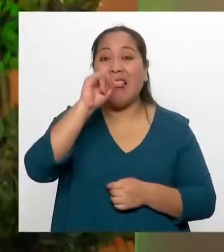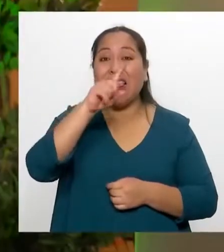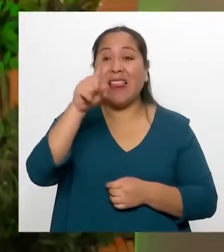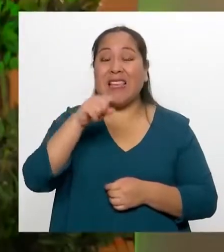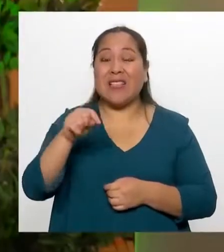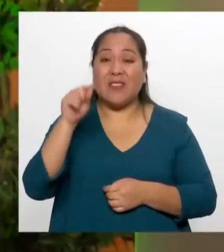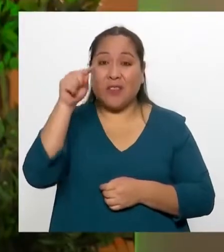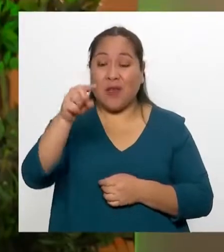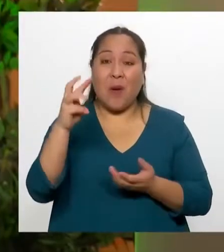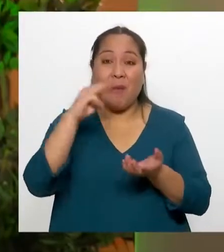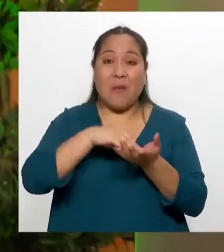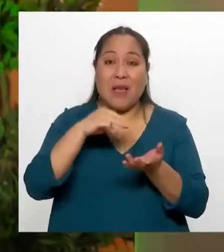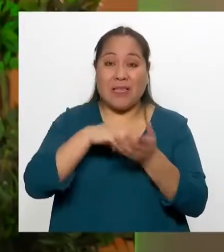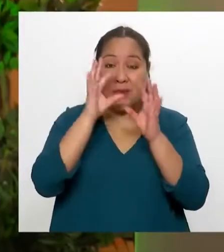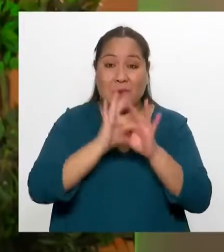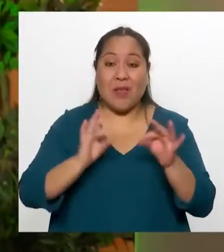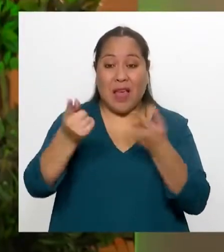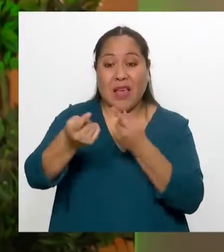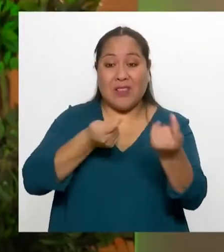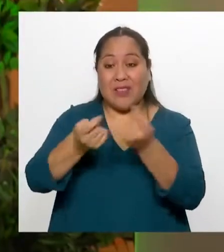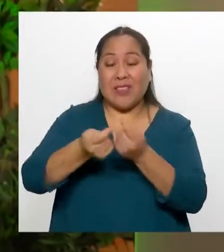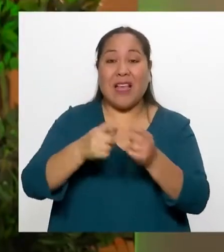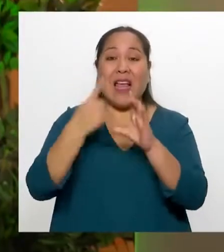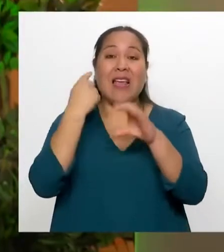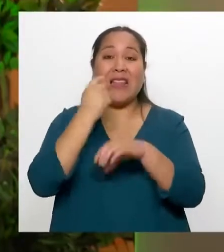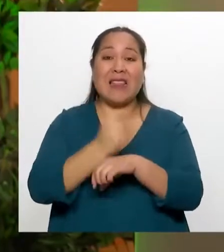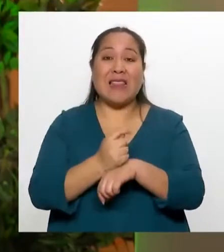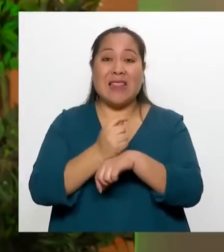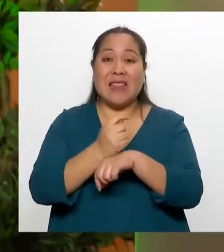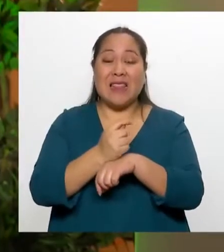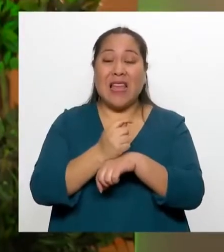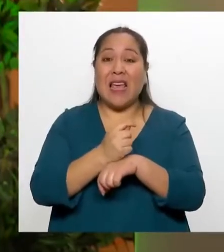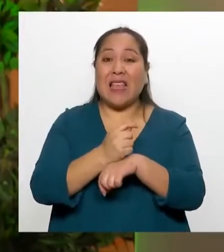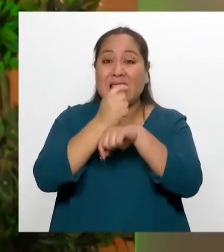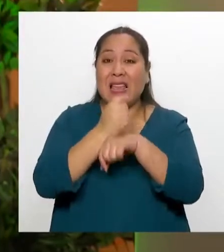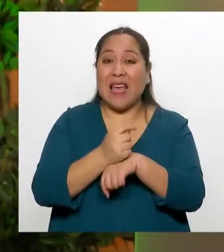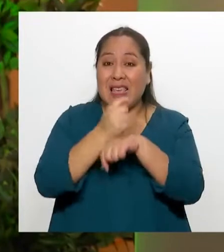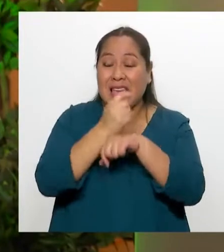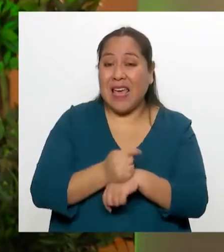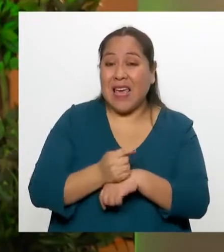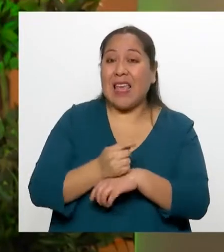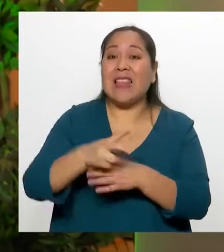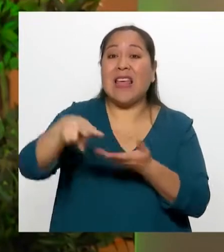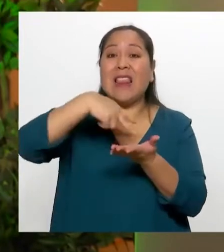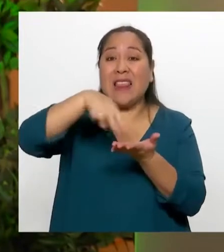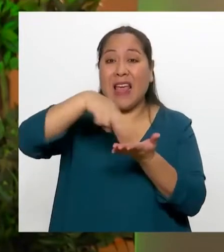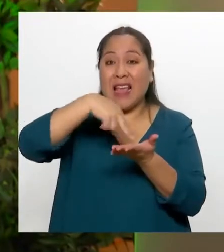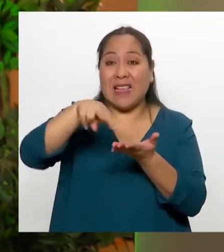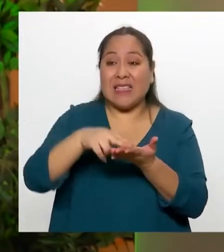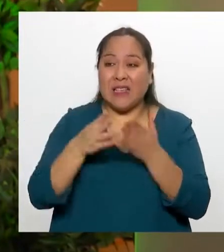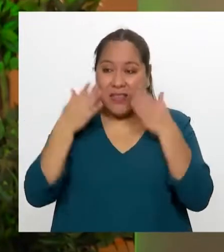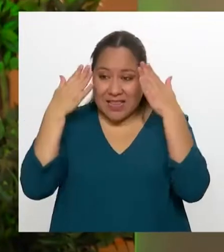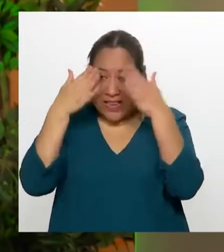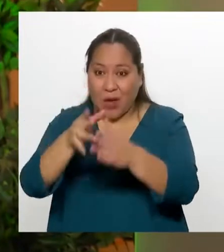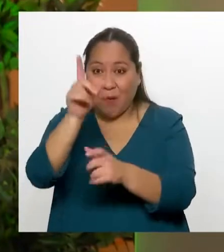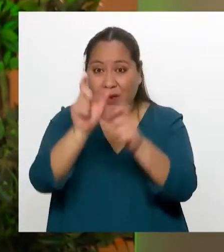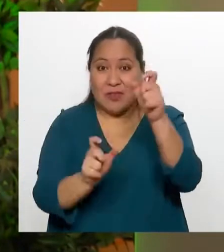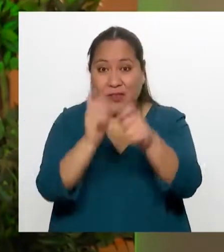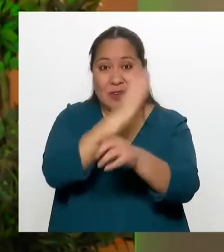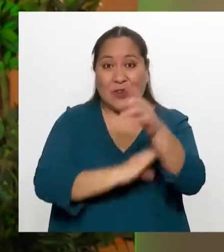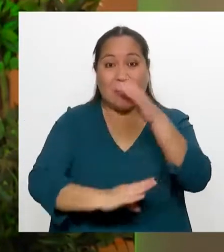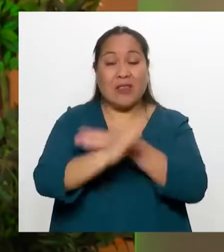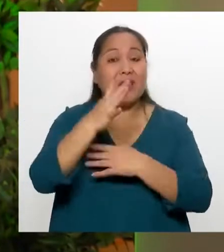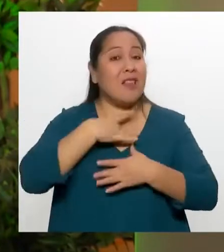Saludos a Liz Caballero, una de las principales gestoras de este taller de danzas folclóricas, dirigido a personas con